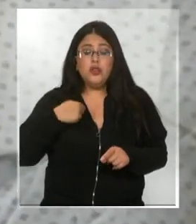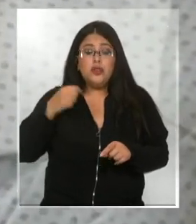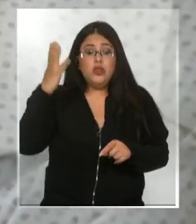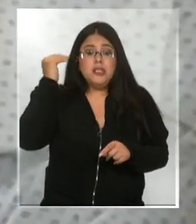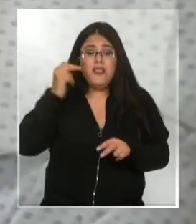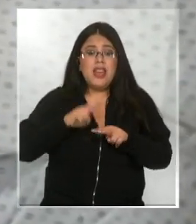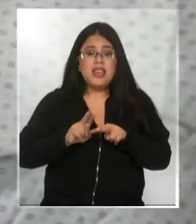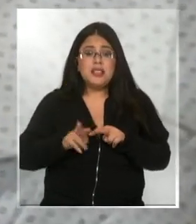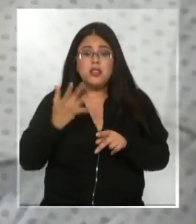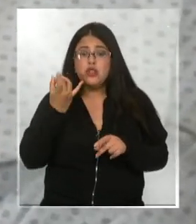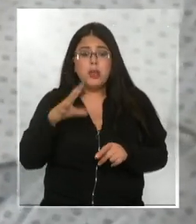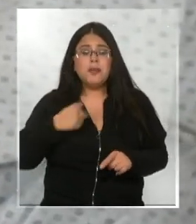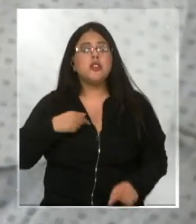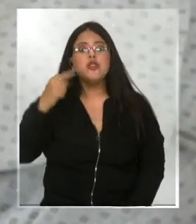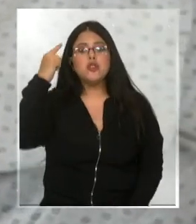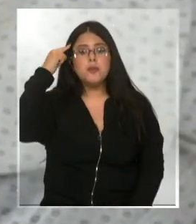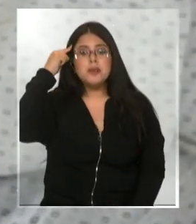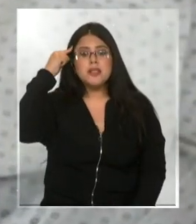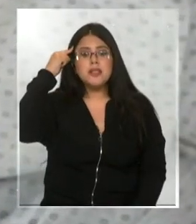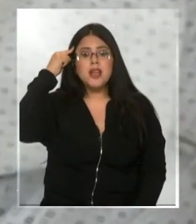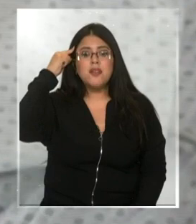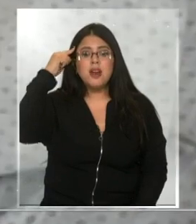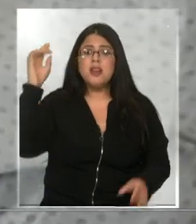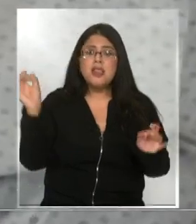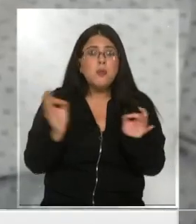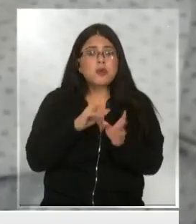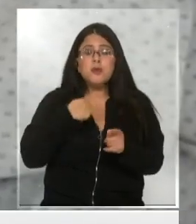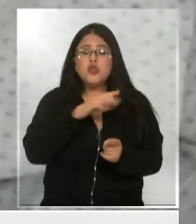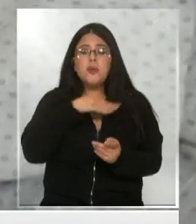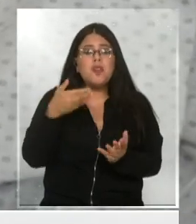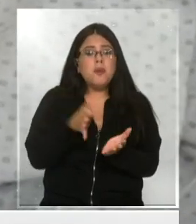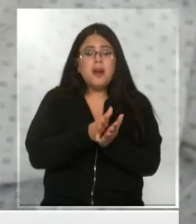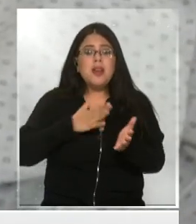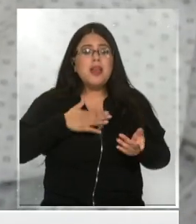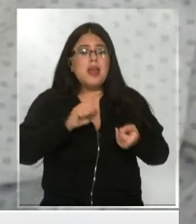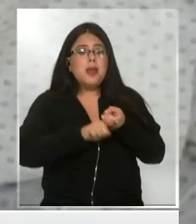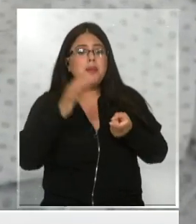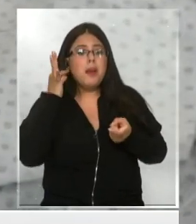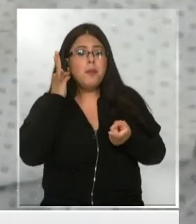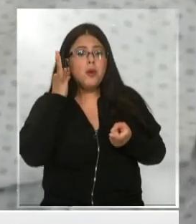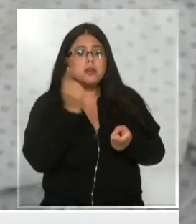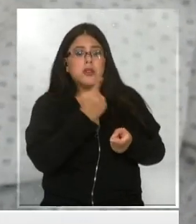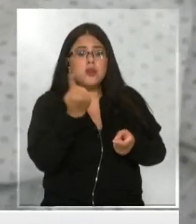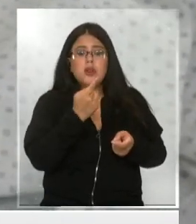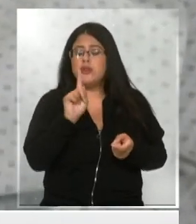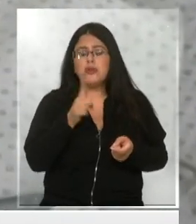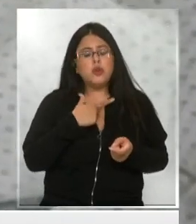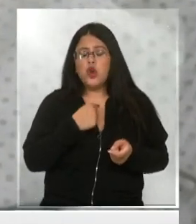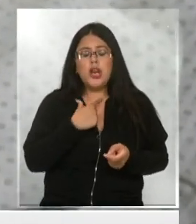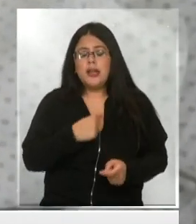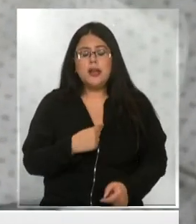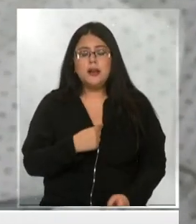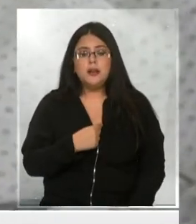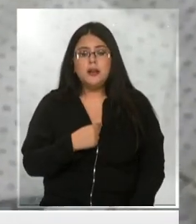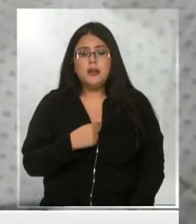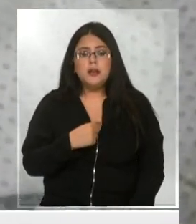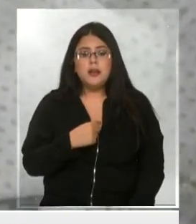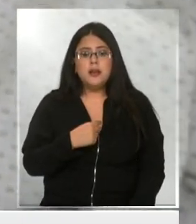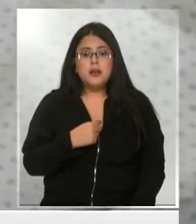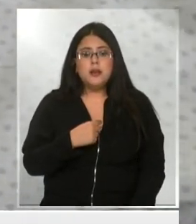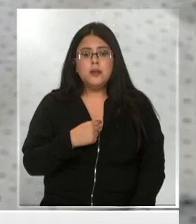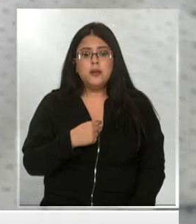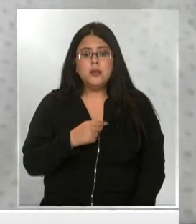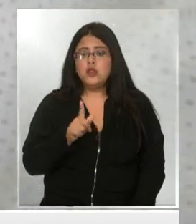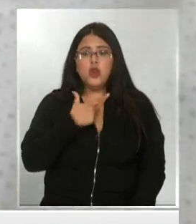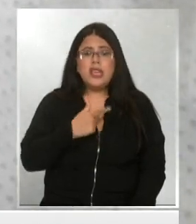único que pensaba era en que iba a dejar a mi esposa sola. Y eso no quería. Lo único que no quería era